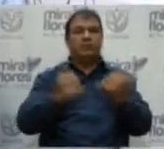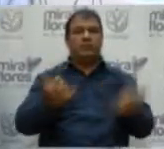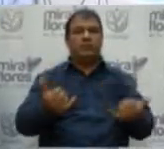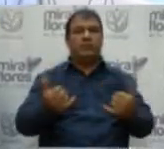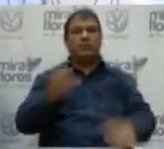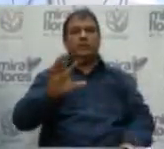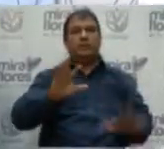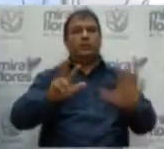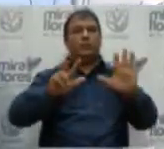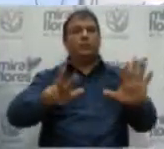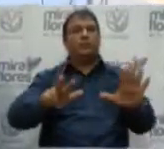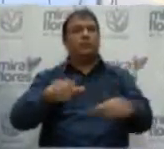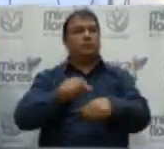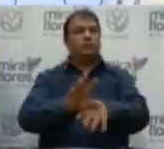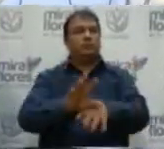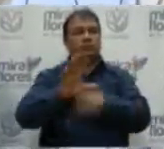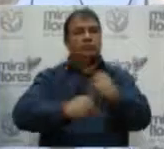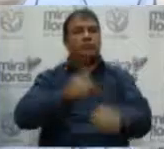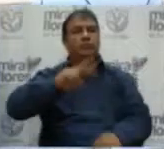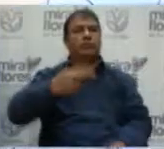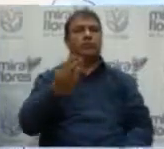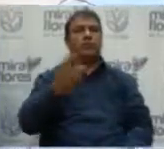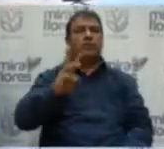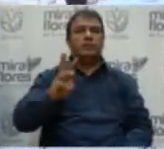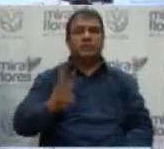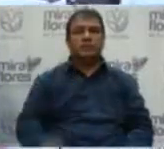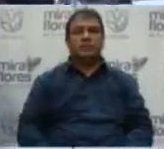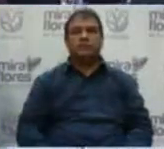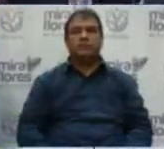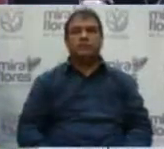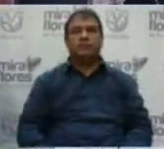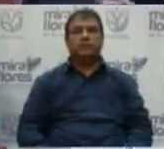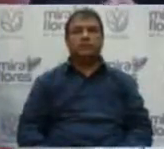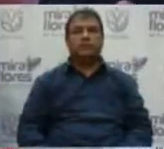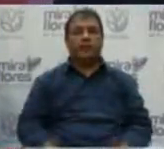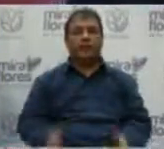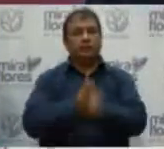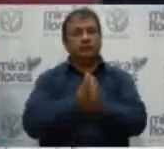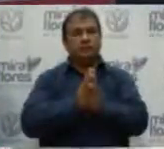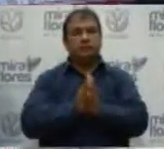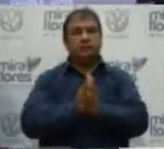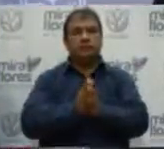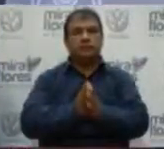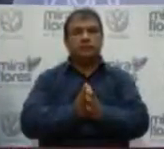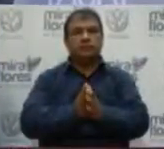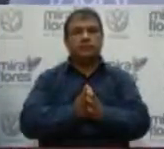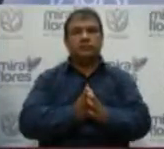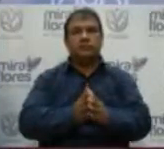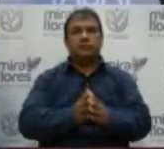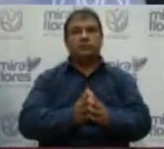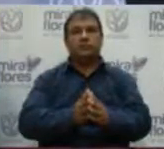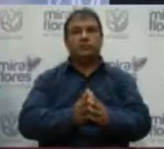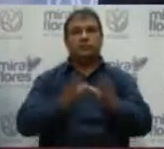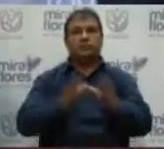es 8 de julio del año 2016 y le voy a pedir a nuestra secretaria general del